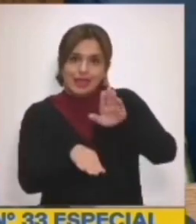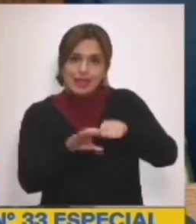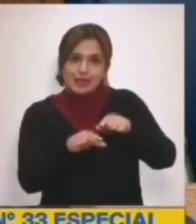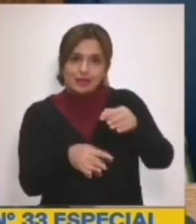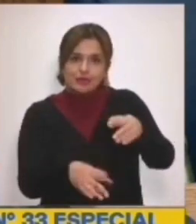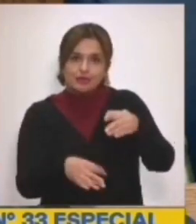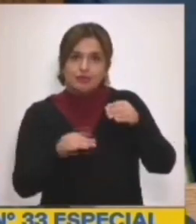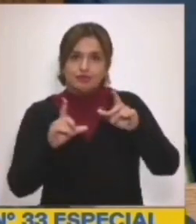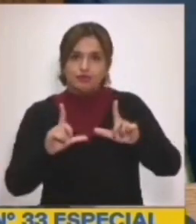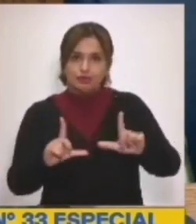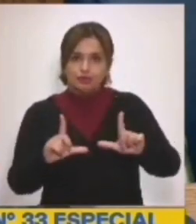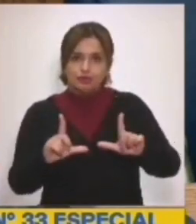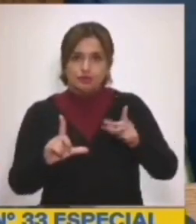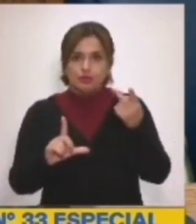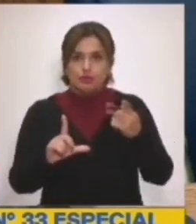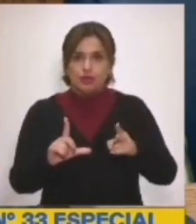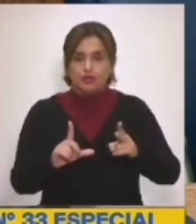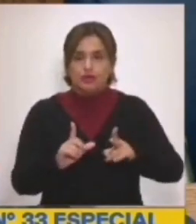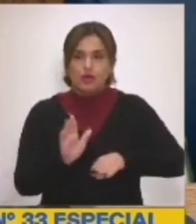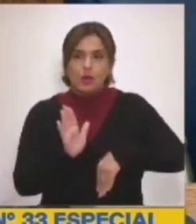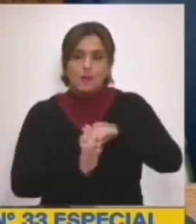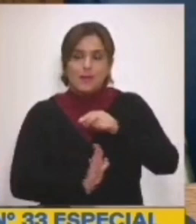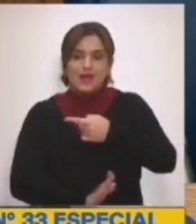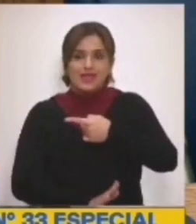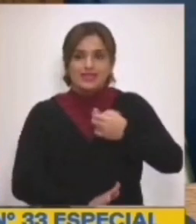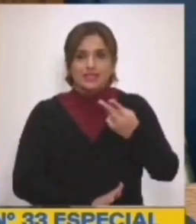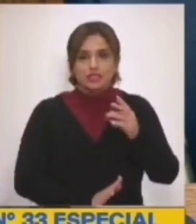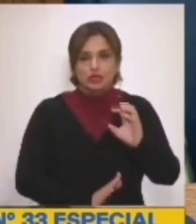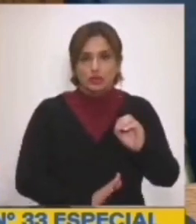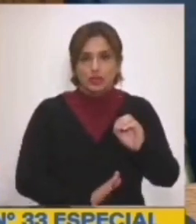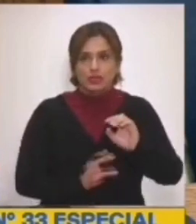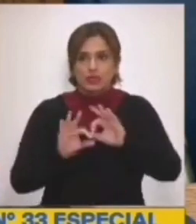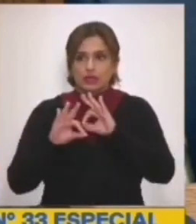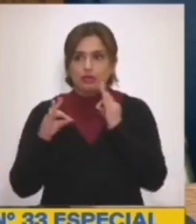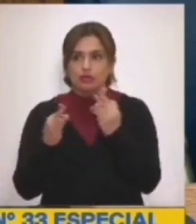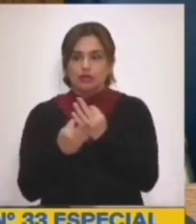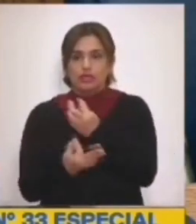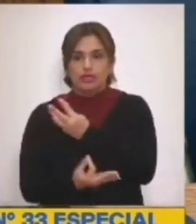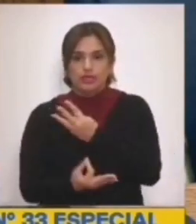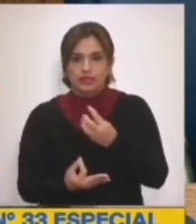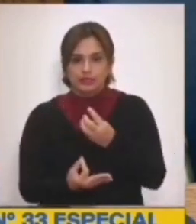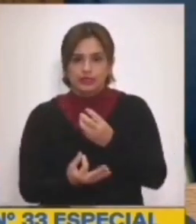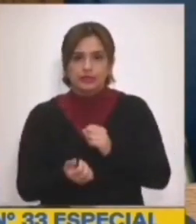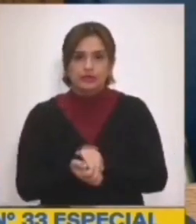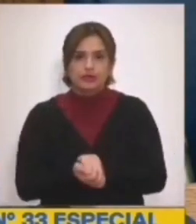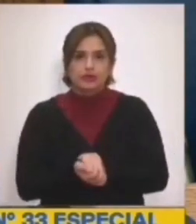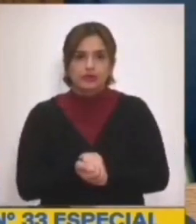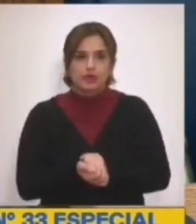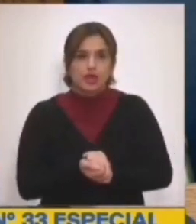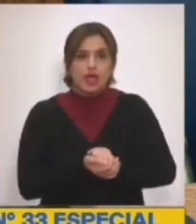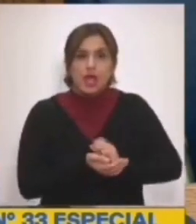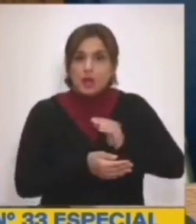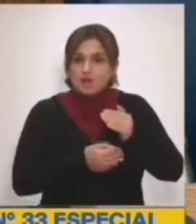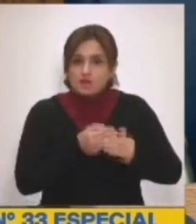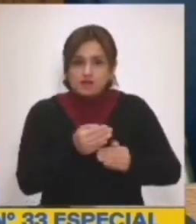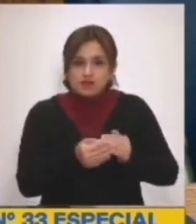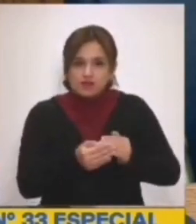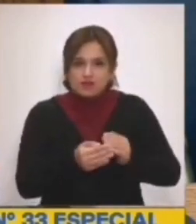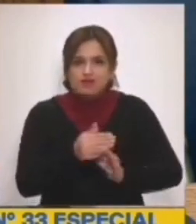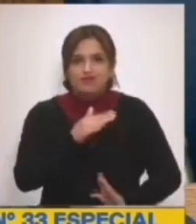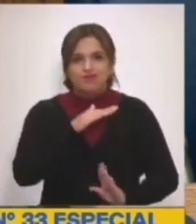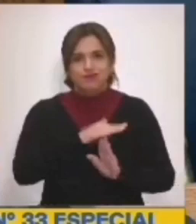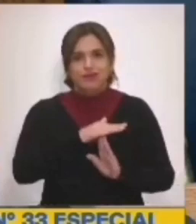Merced más de 120 de los trescientos que estaban sobre la mesa entonces nuestro hermano después se interrumpieron la verdad es que